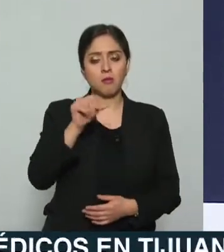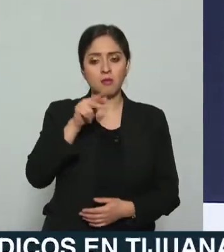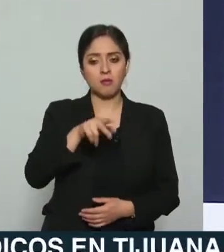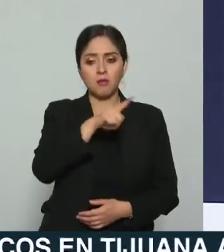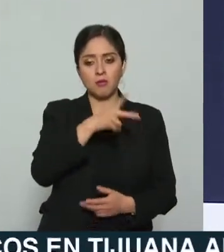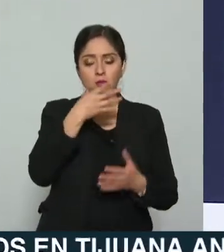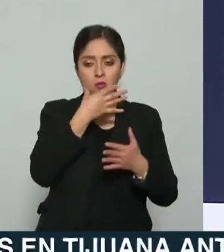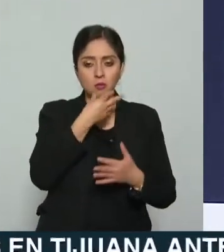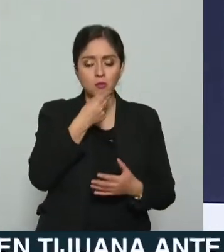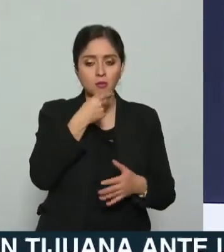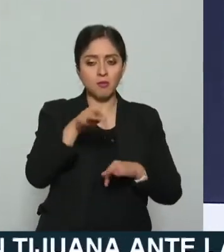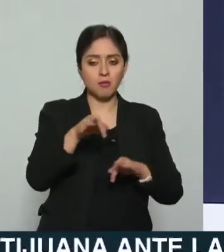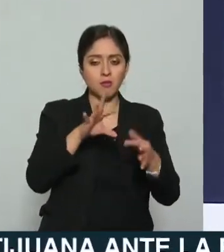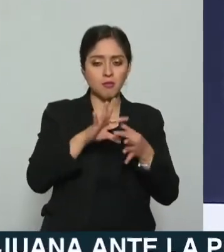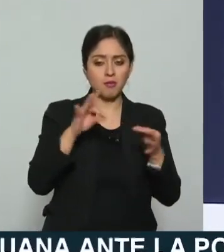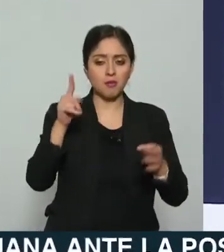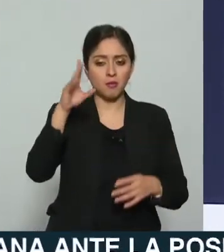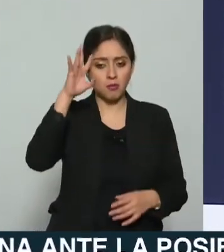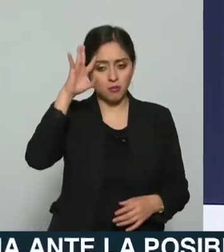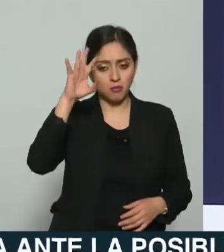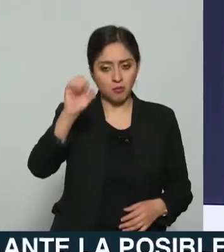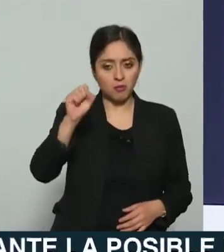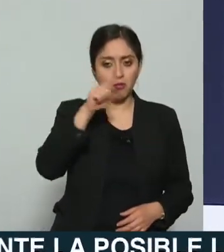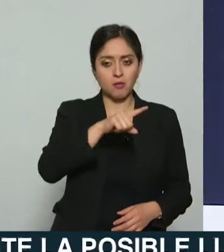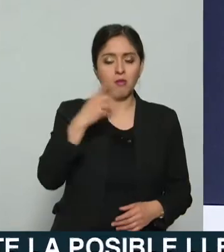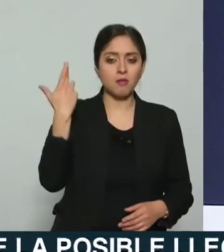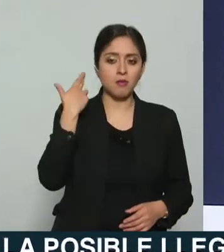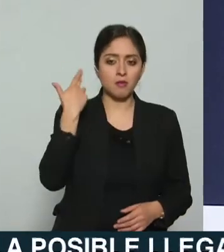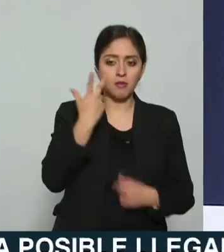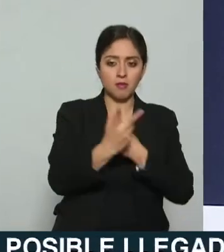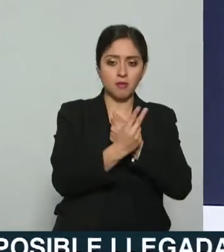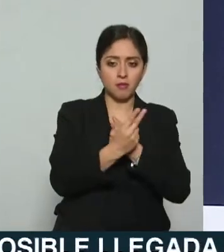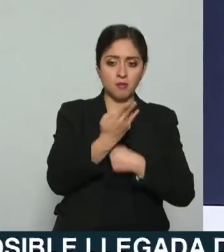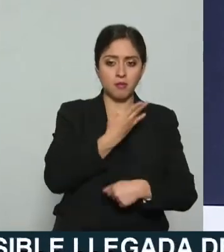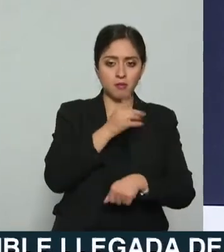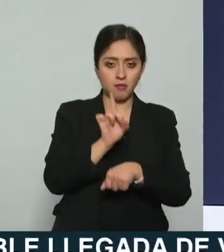Instituto Morelense de Radio y Televisión. Gracias, buen día. Buen día, hasta luego. Hasta luego.